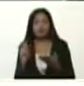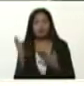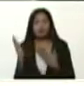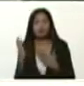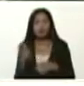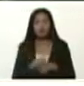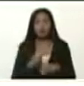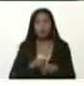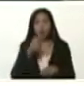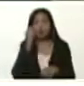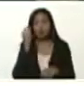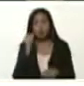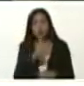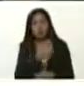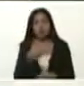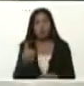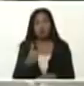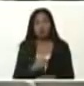los gobernadores.